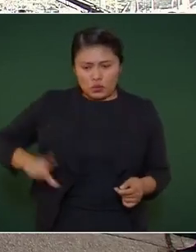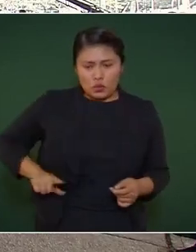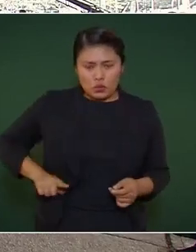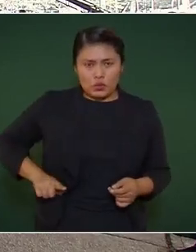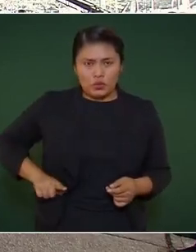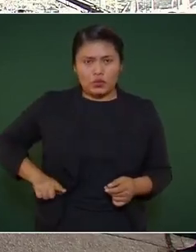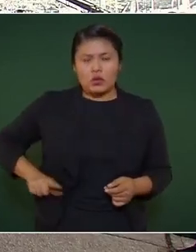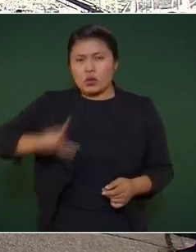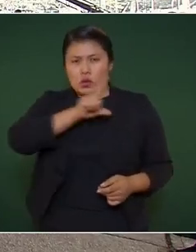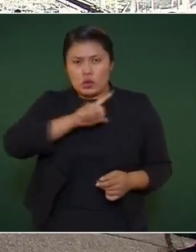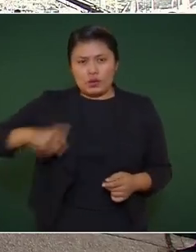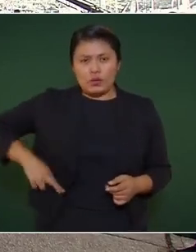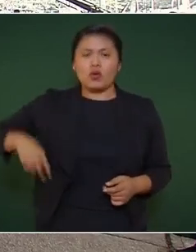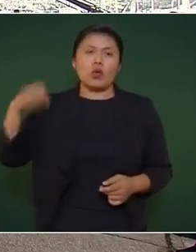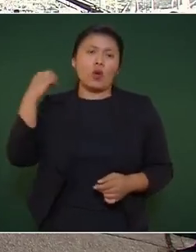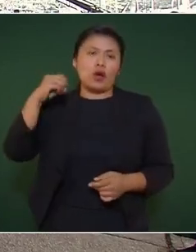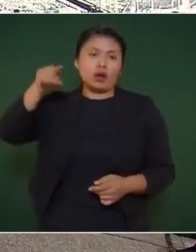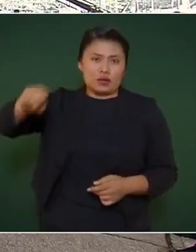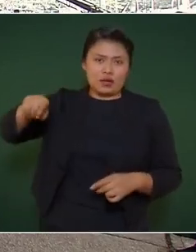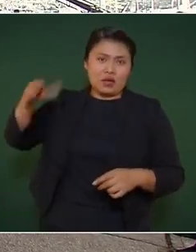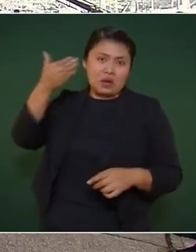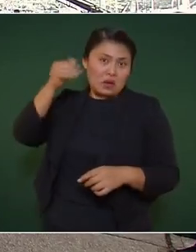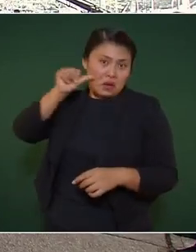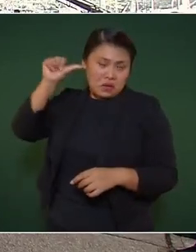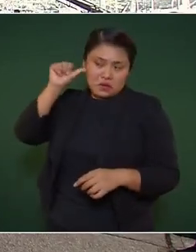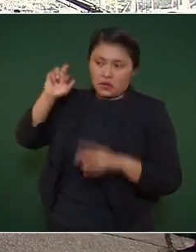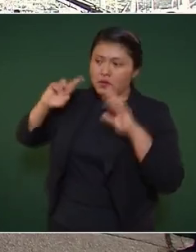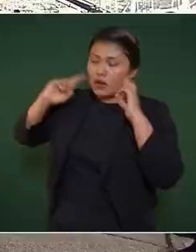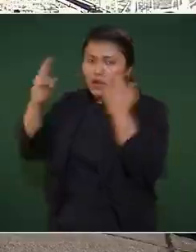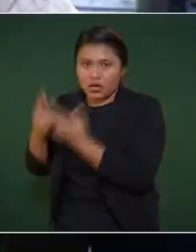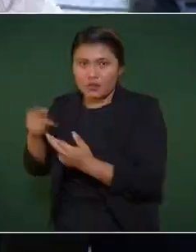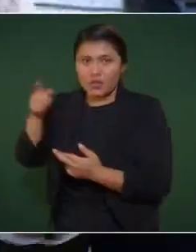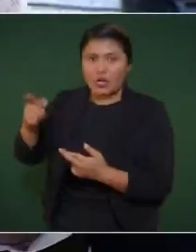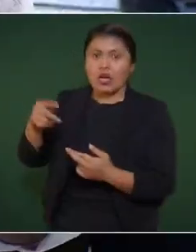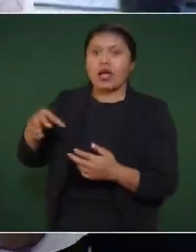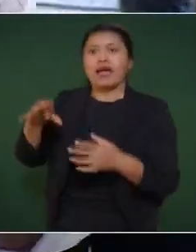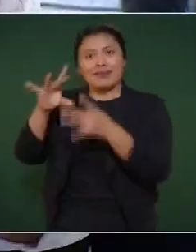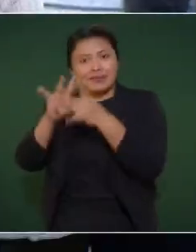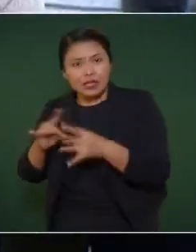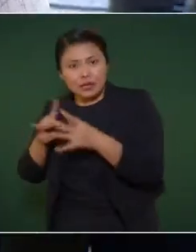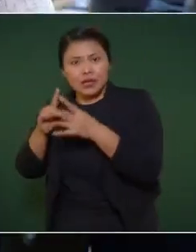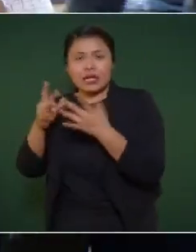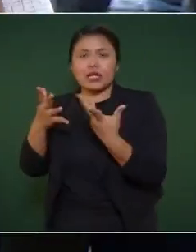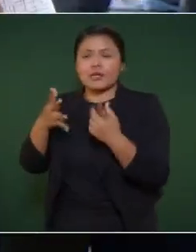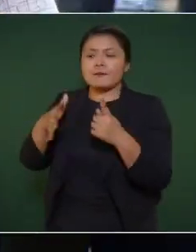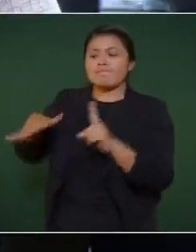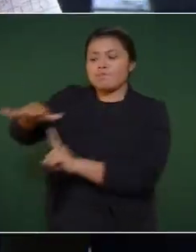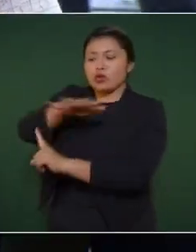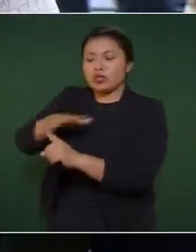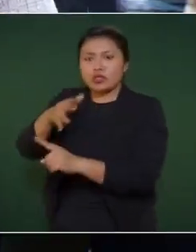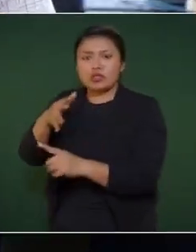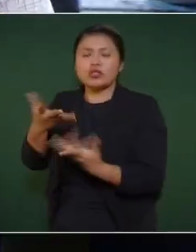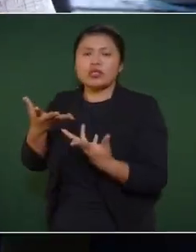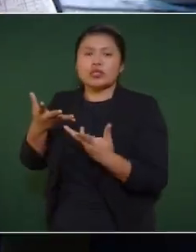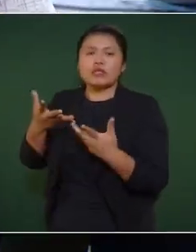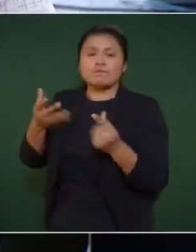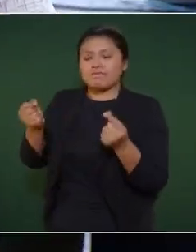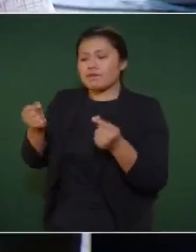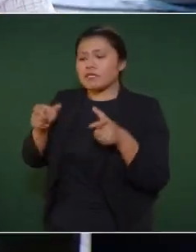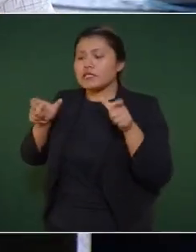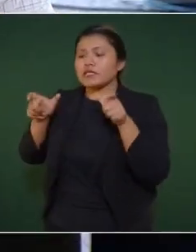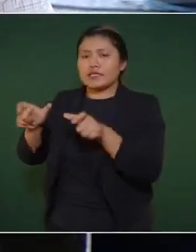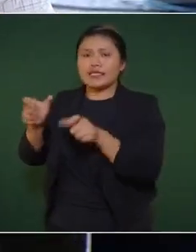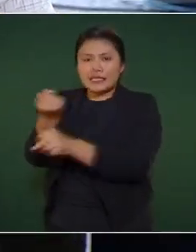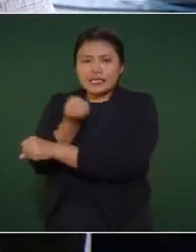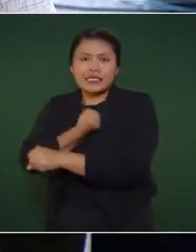gobernadores. 20 gobernadores en Oaxaca, habló del Sistema Nacional de Salud, cómo contratar aparentemente